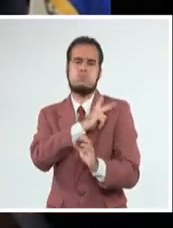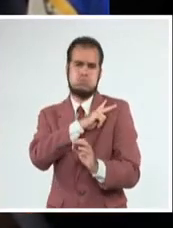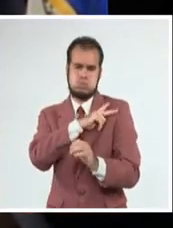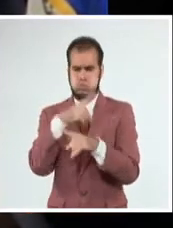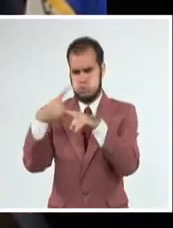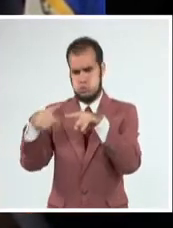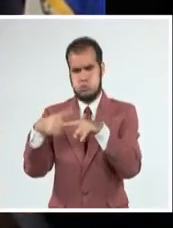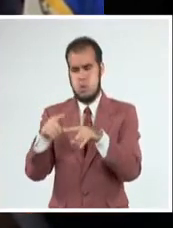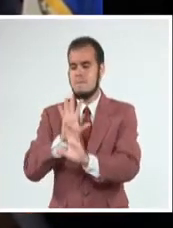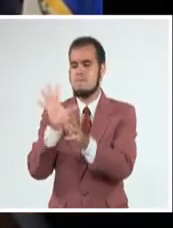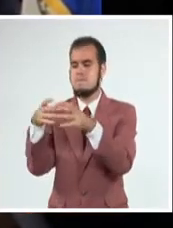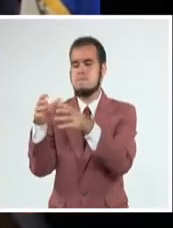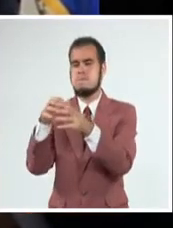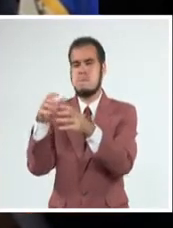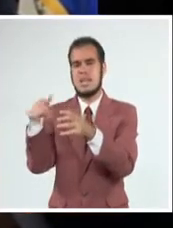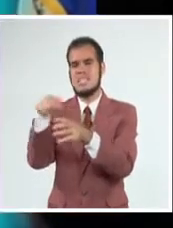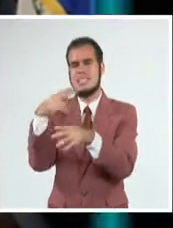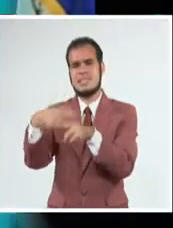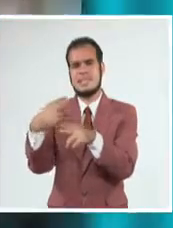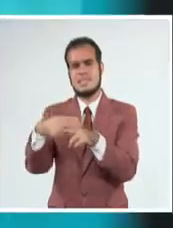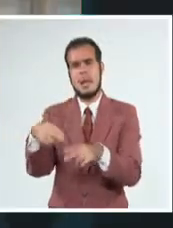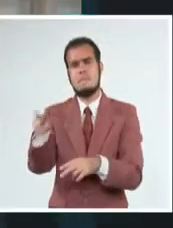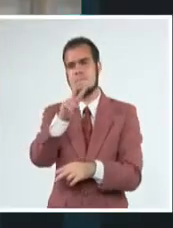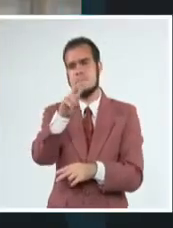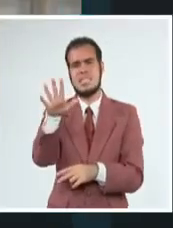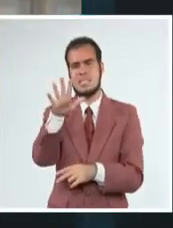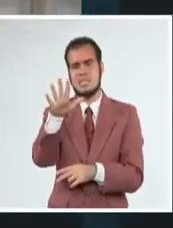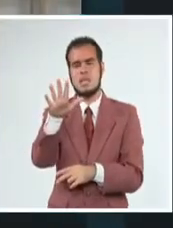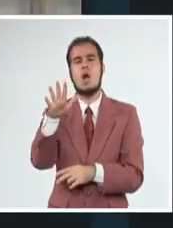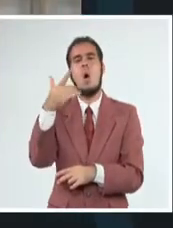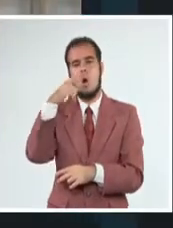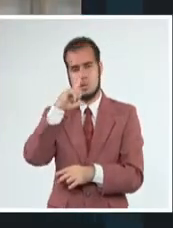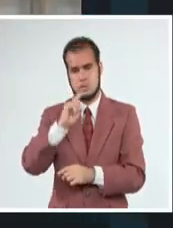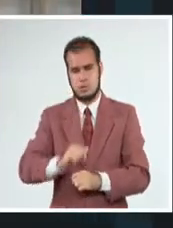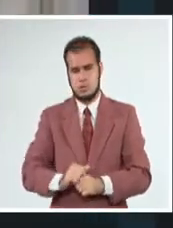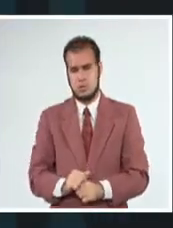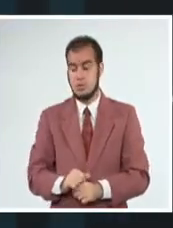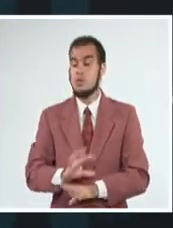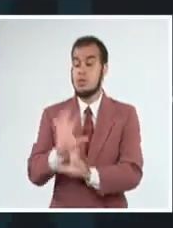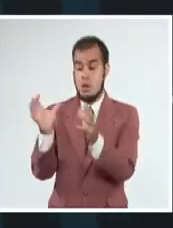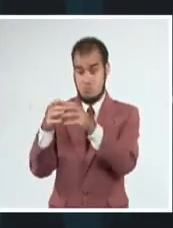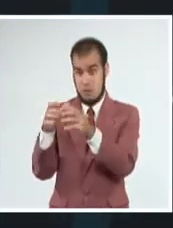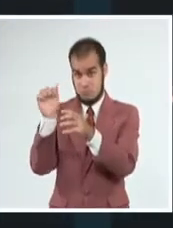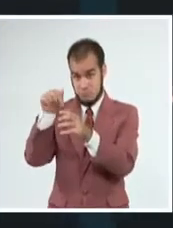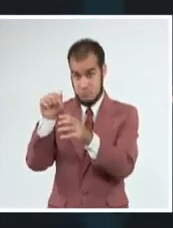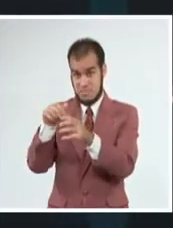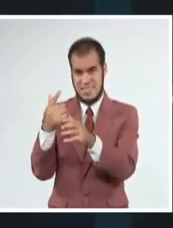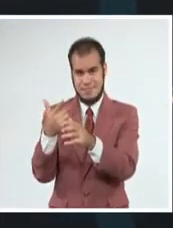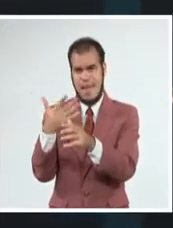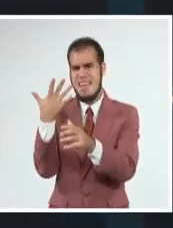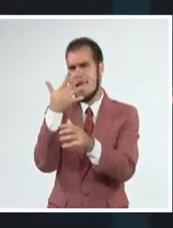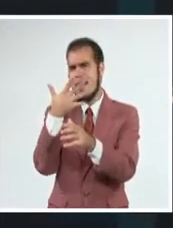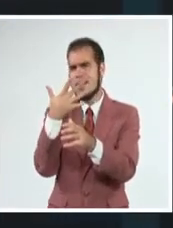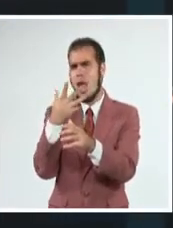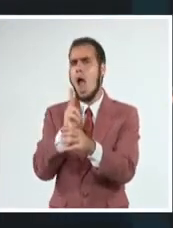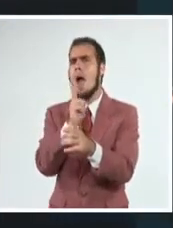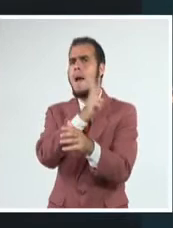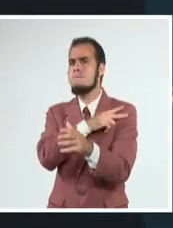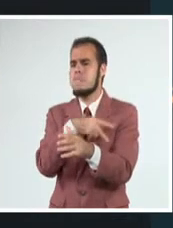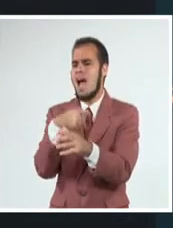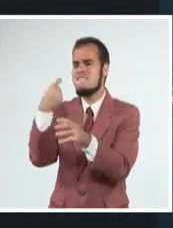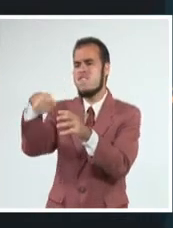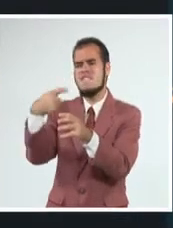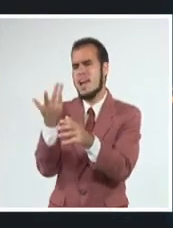la Brigada de Asalto 2506. Esta última, ponderada por el expresidente Donald Trump como uno de